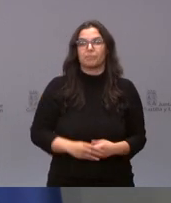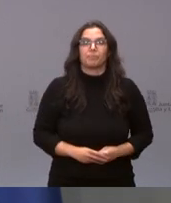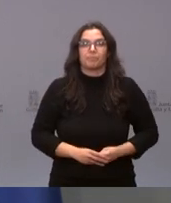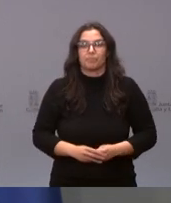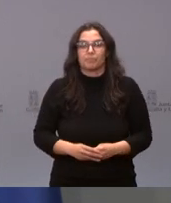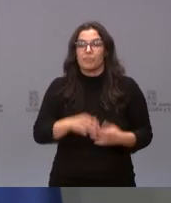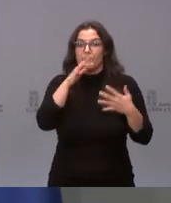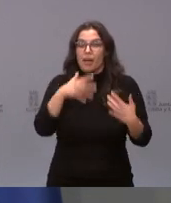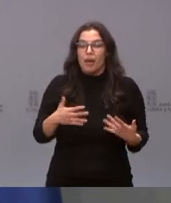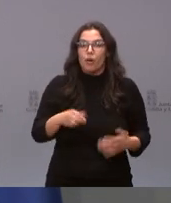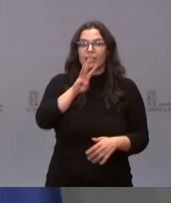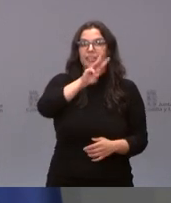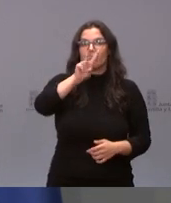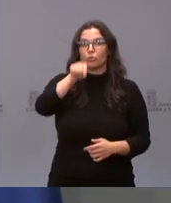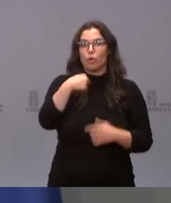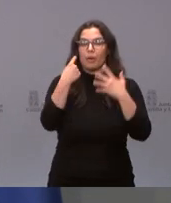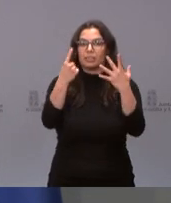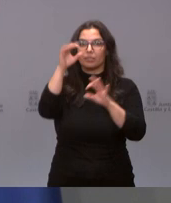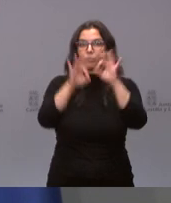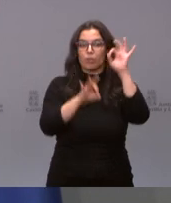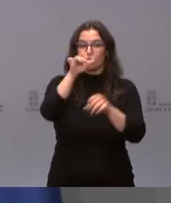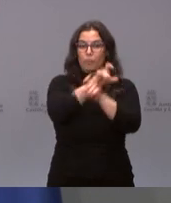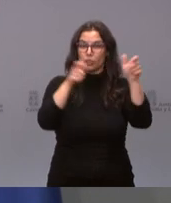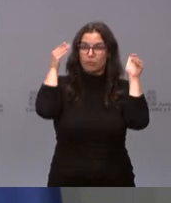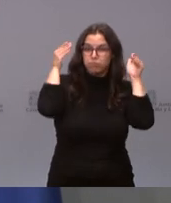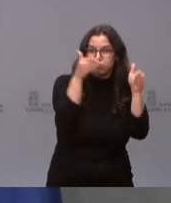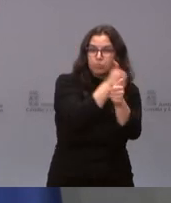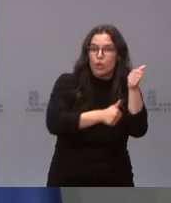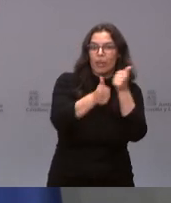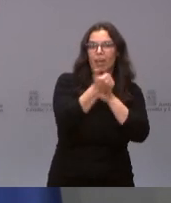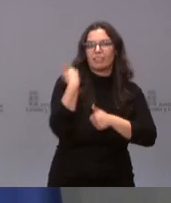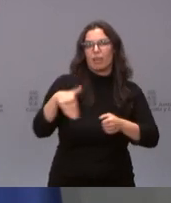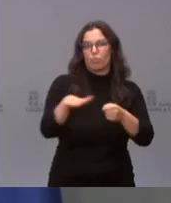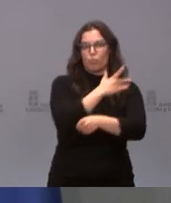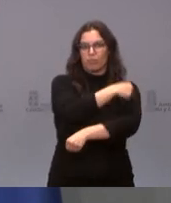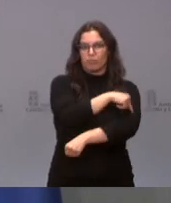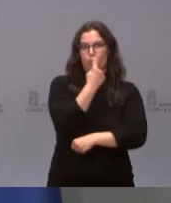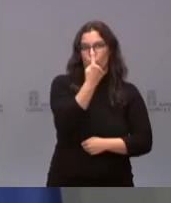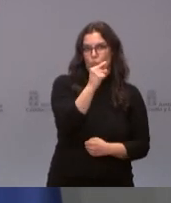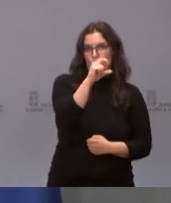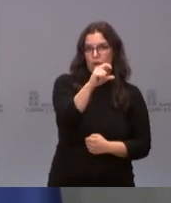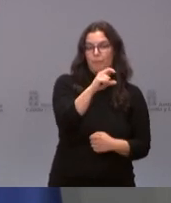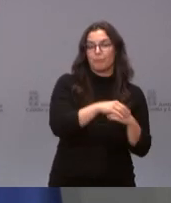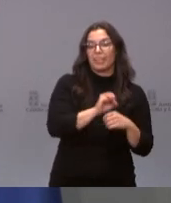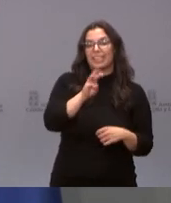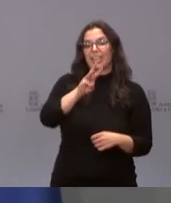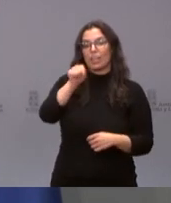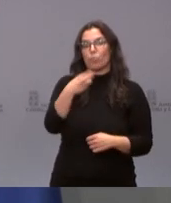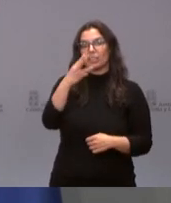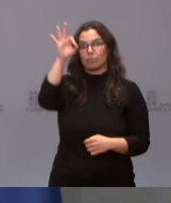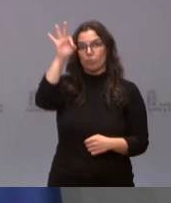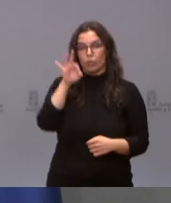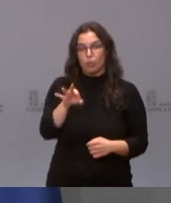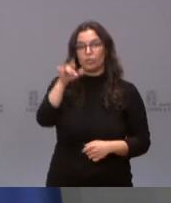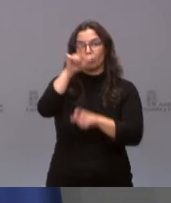el 30 y 26 de la población diana de castilla y león ya cubiertos con una sola dosis mientras que el 13 3%